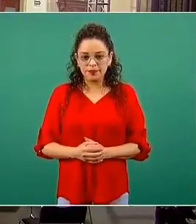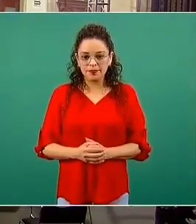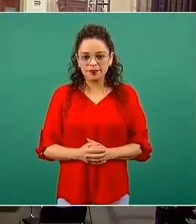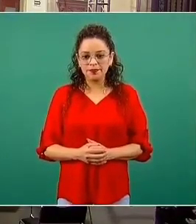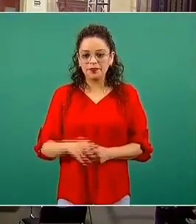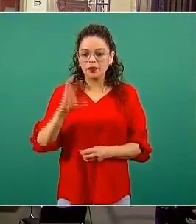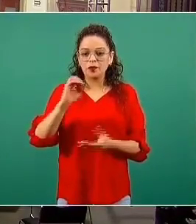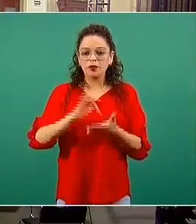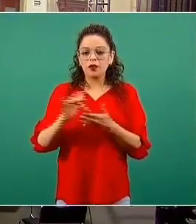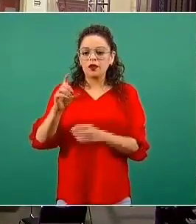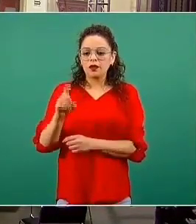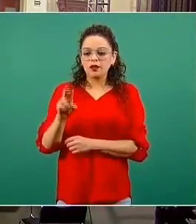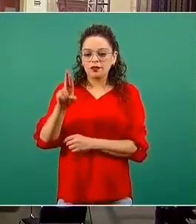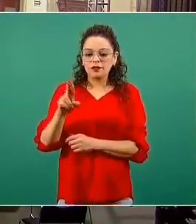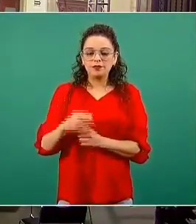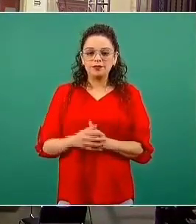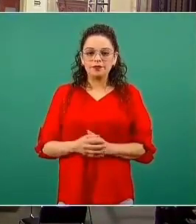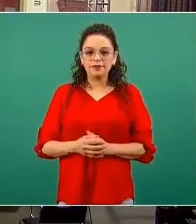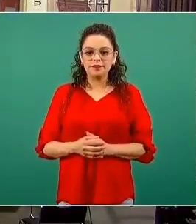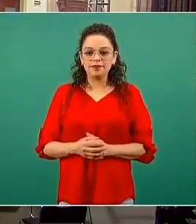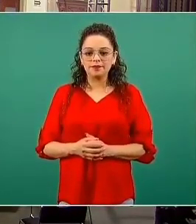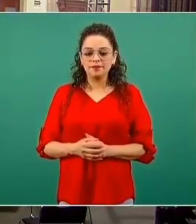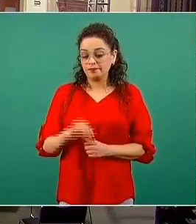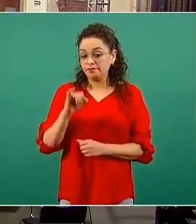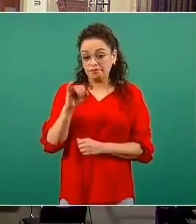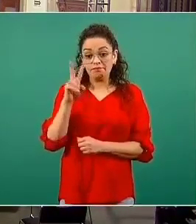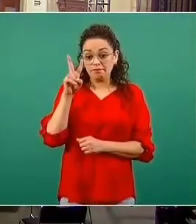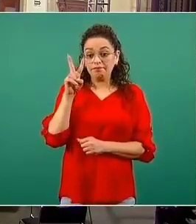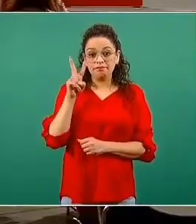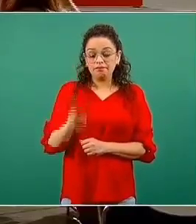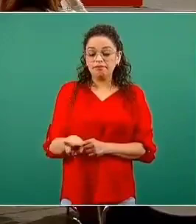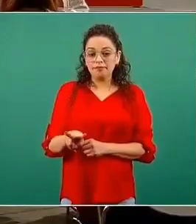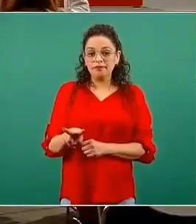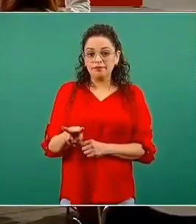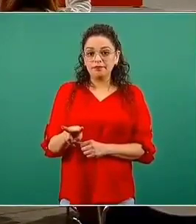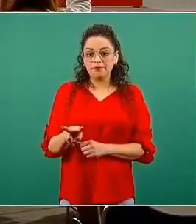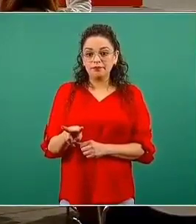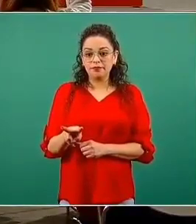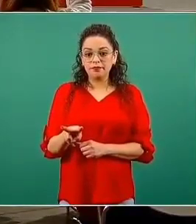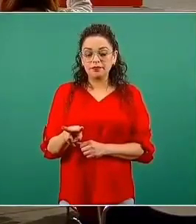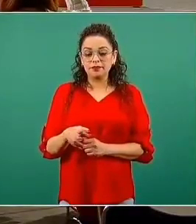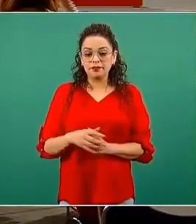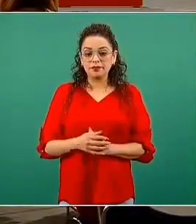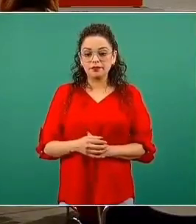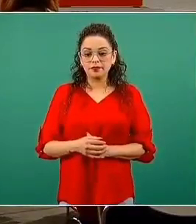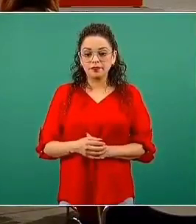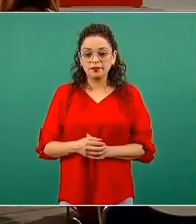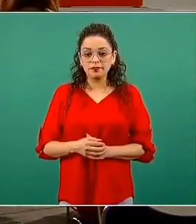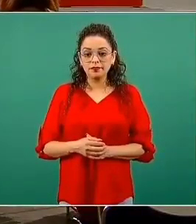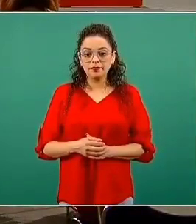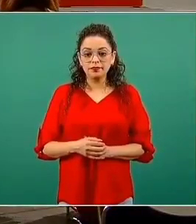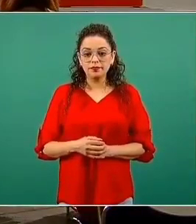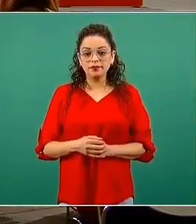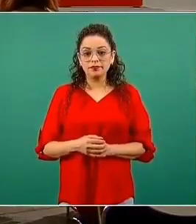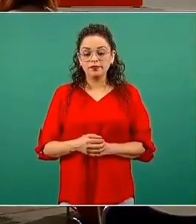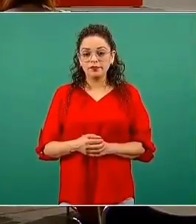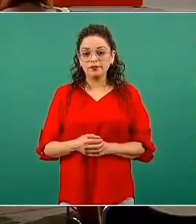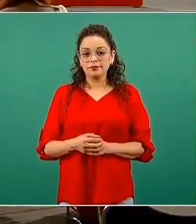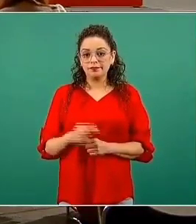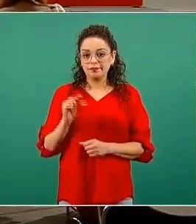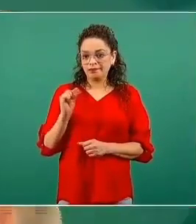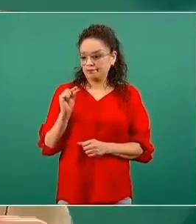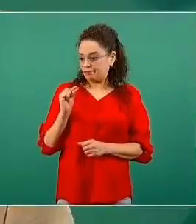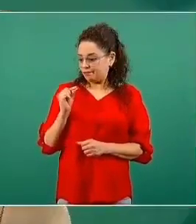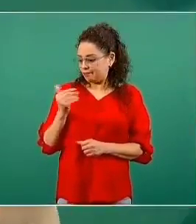Gracias, doctor Kersenovich. Definitivamente, este es un aspecto, y justo en las semanas